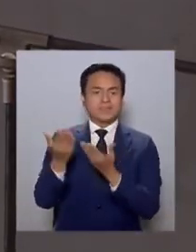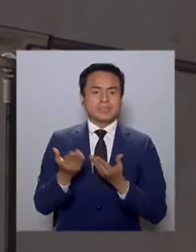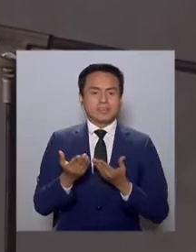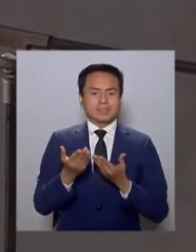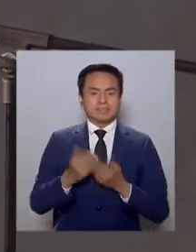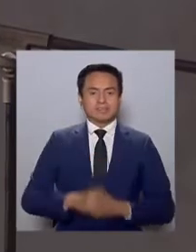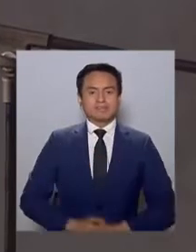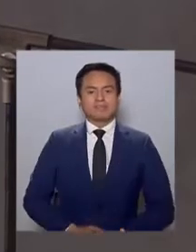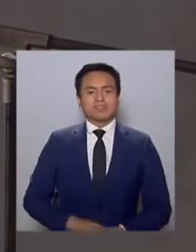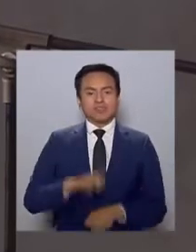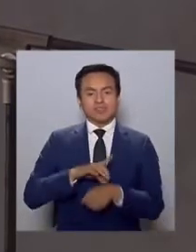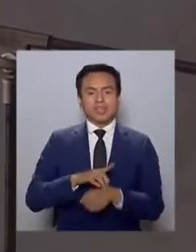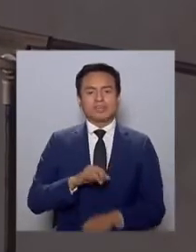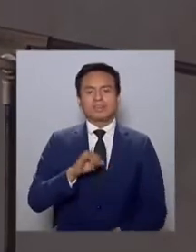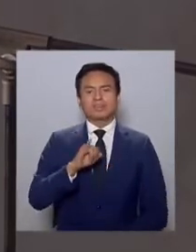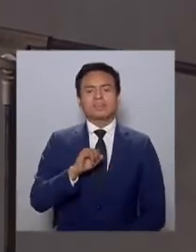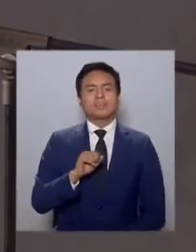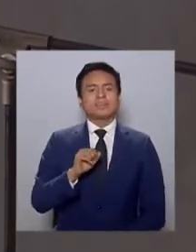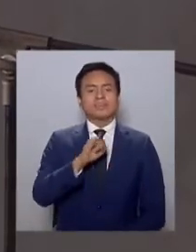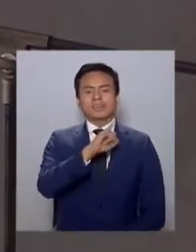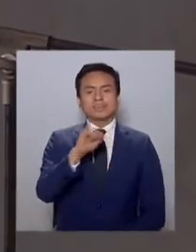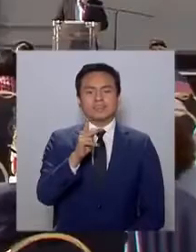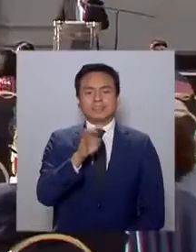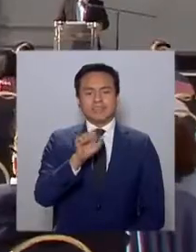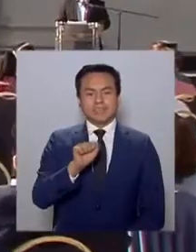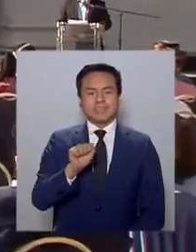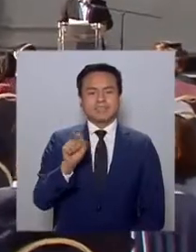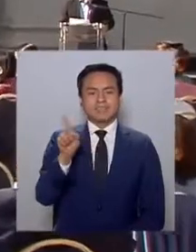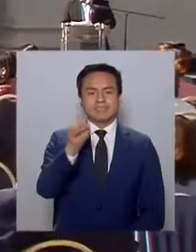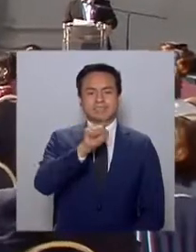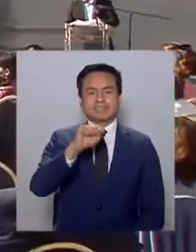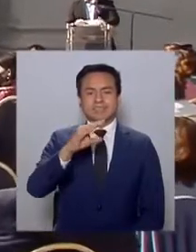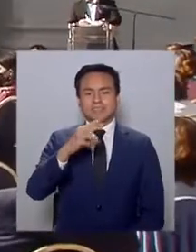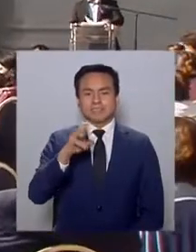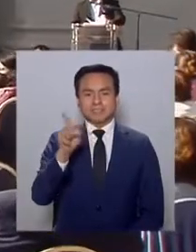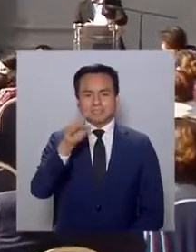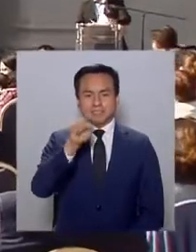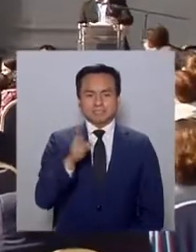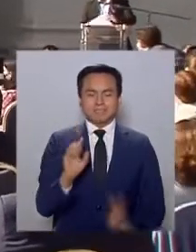a la doctora Ischia Siches Pastén.